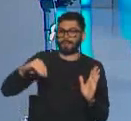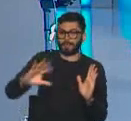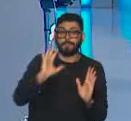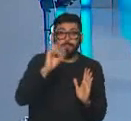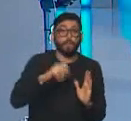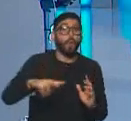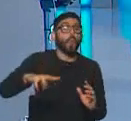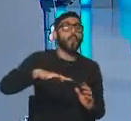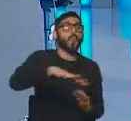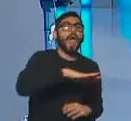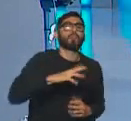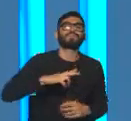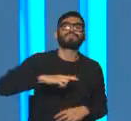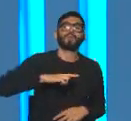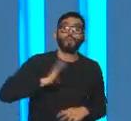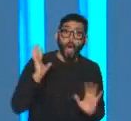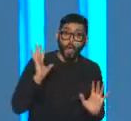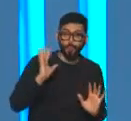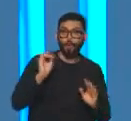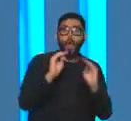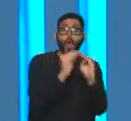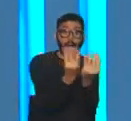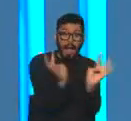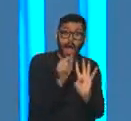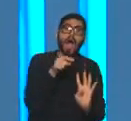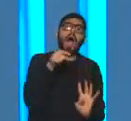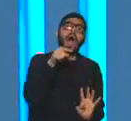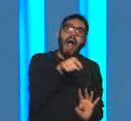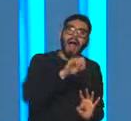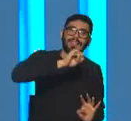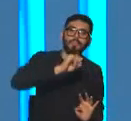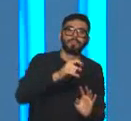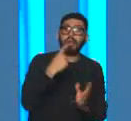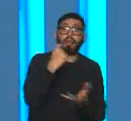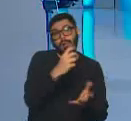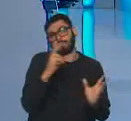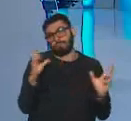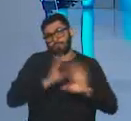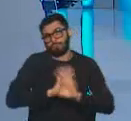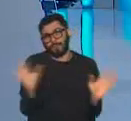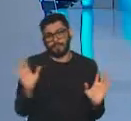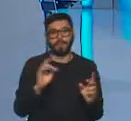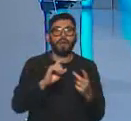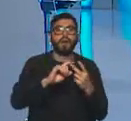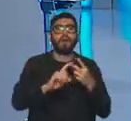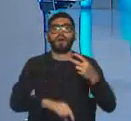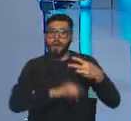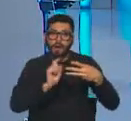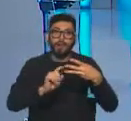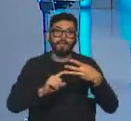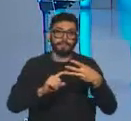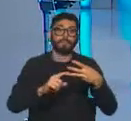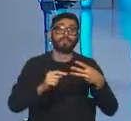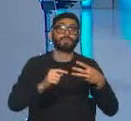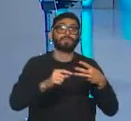barrios privados. Quienes viven en barrios privados o countries, bueno, también la idea es que no se les aplique ningún subsidio más. Fíjate qué otros criterios de